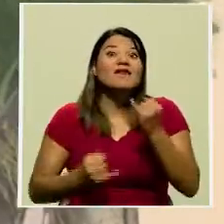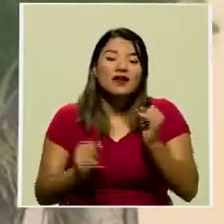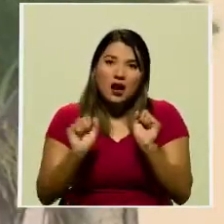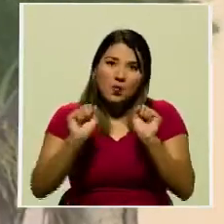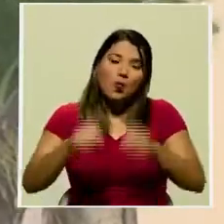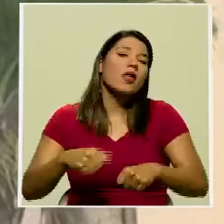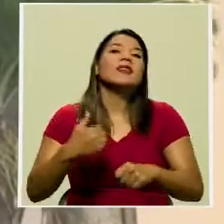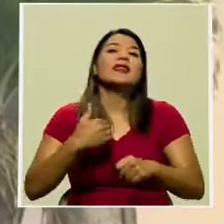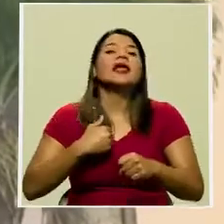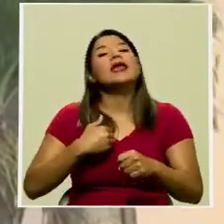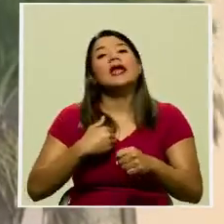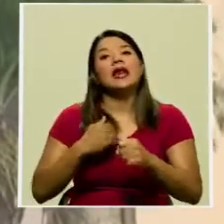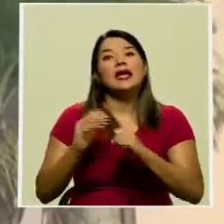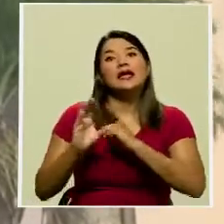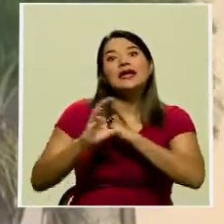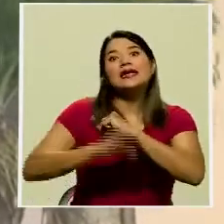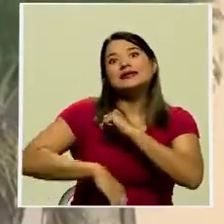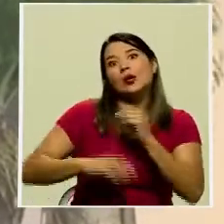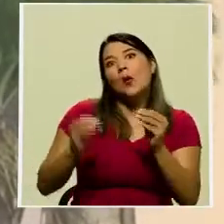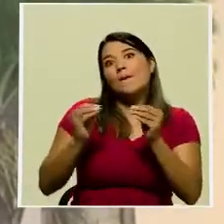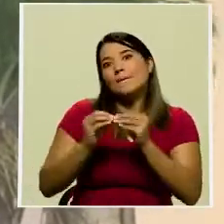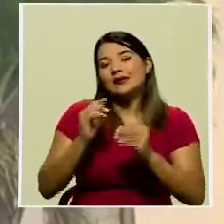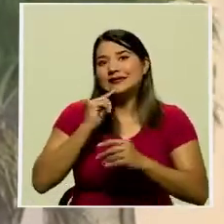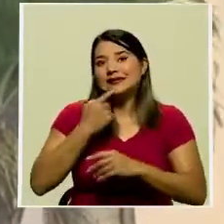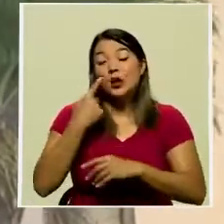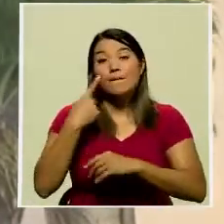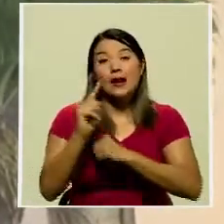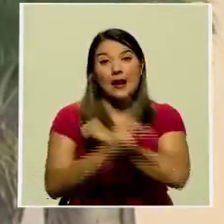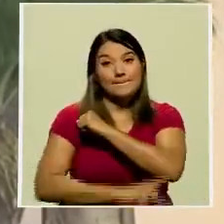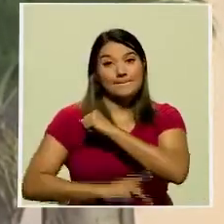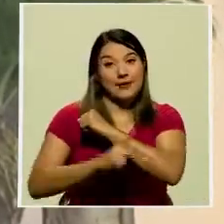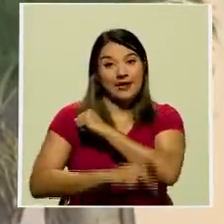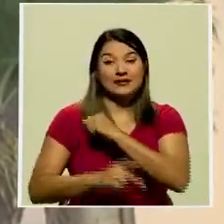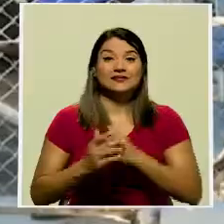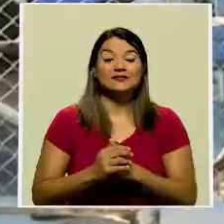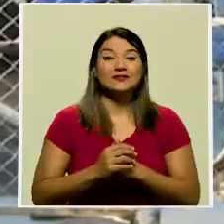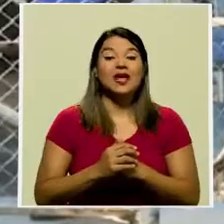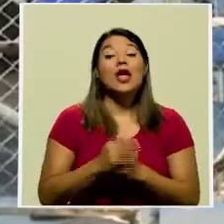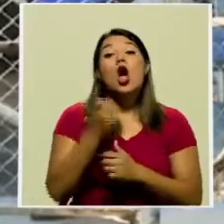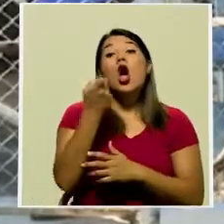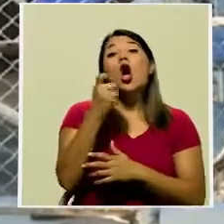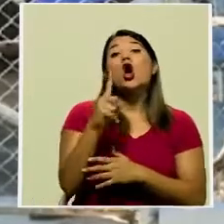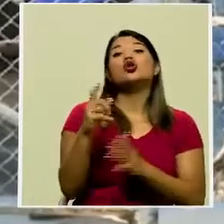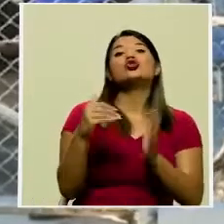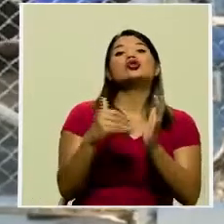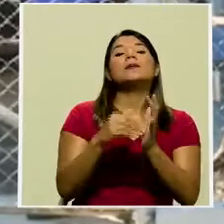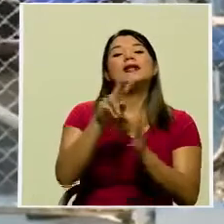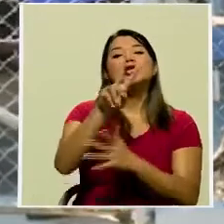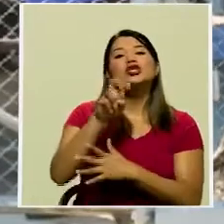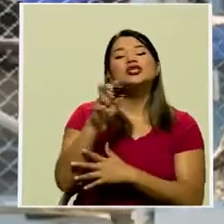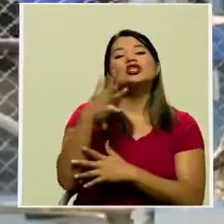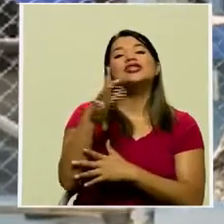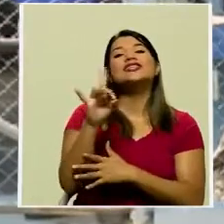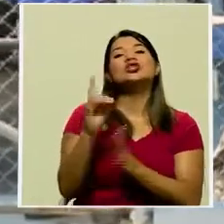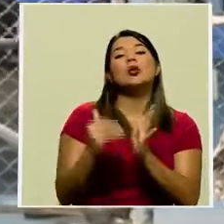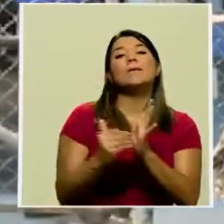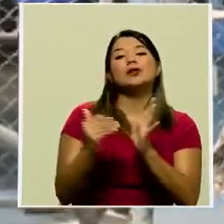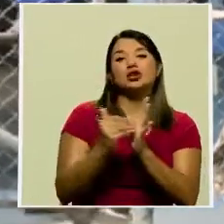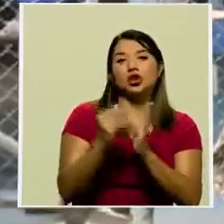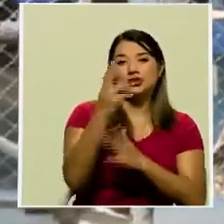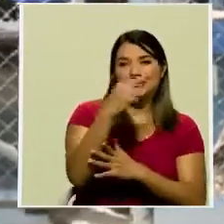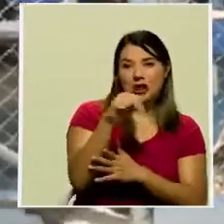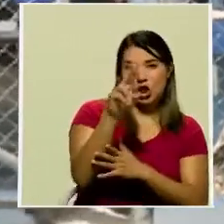de la Procuraduría General de la República para este año quedó en 11.218 millones de colones. Les